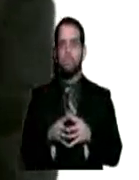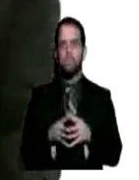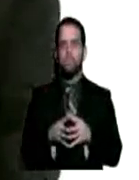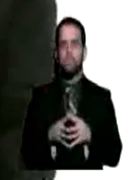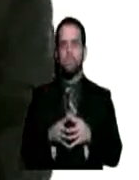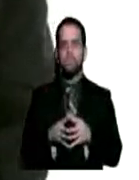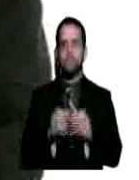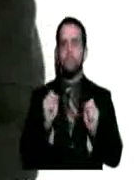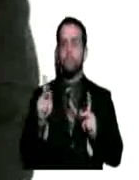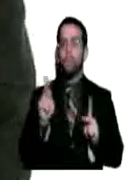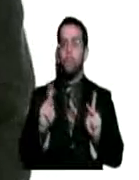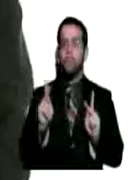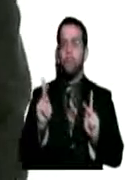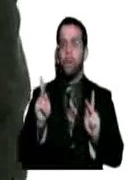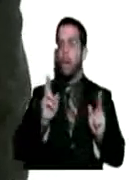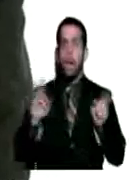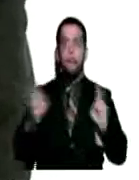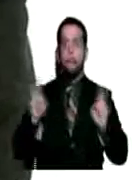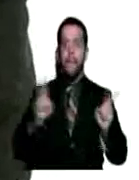una pésima consejera.